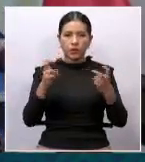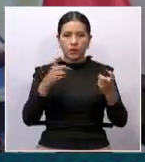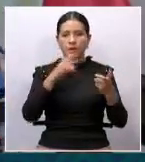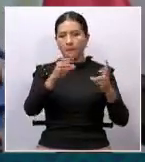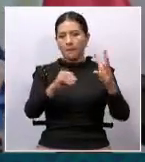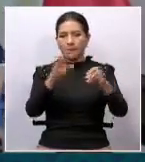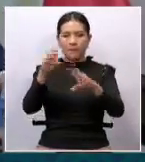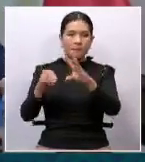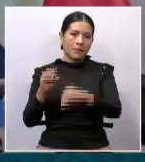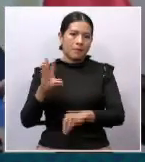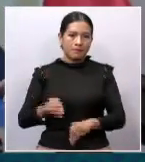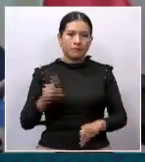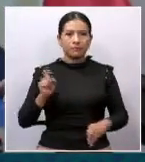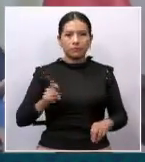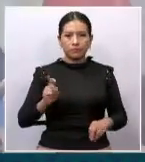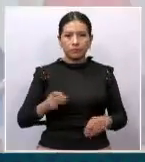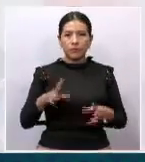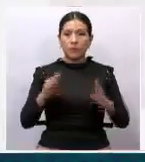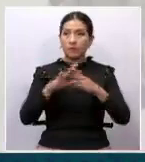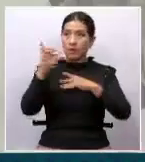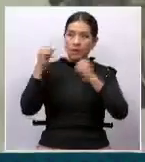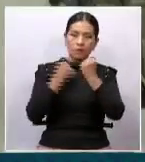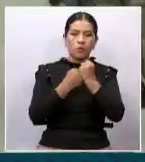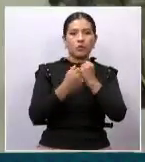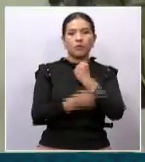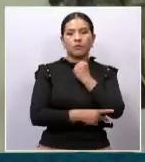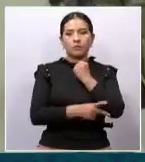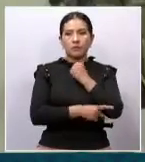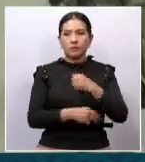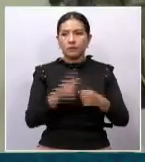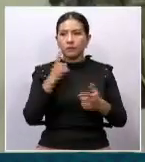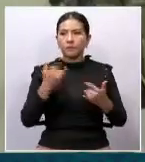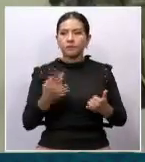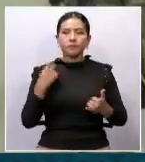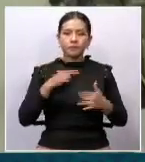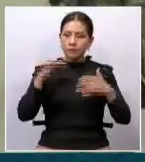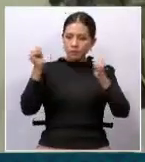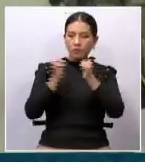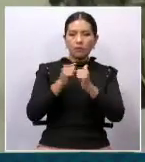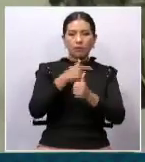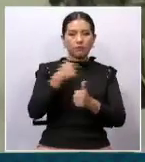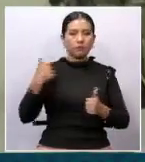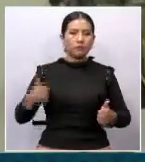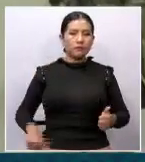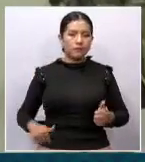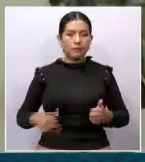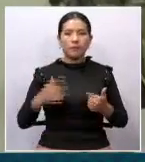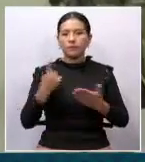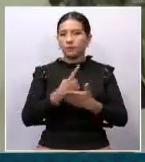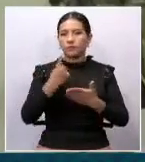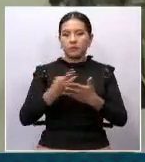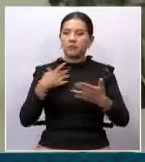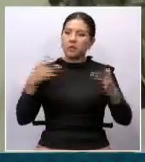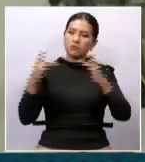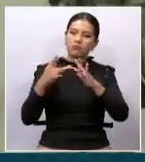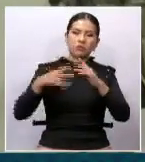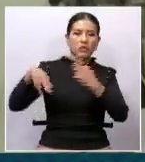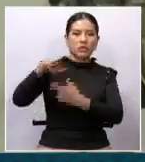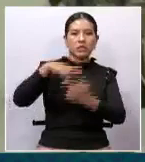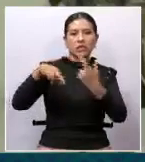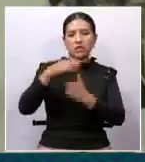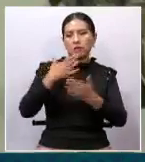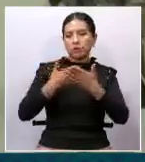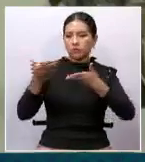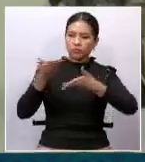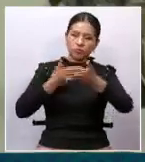esta oportunidad la contribución de este país. Nosotros con China, con la República Popular China, tenemos excelentes relaciones diplomáticas